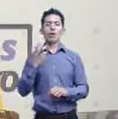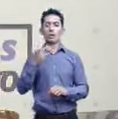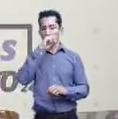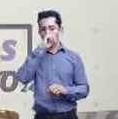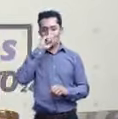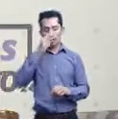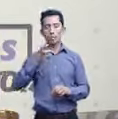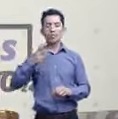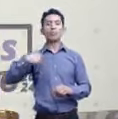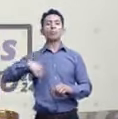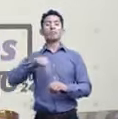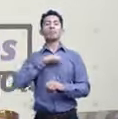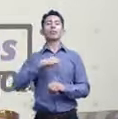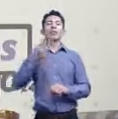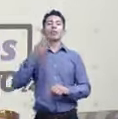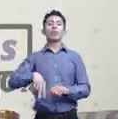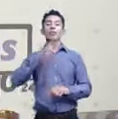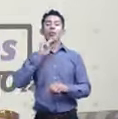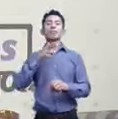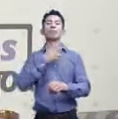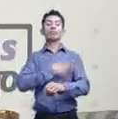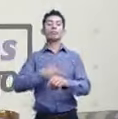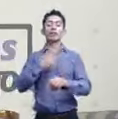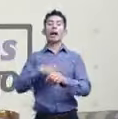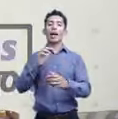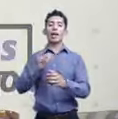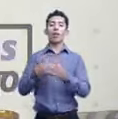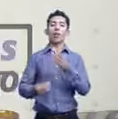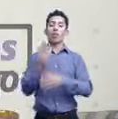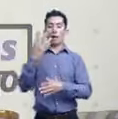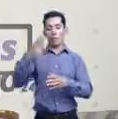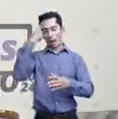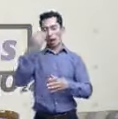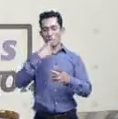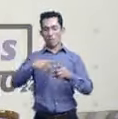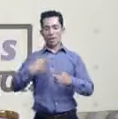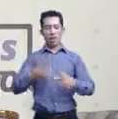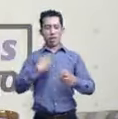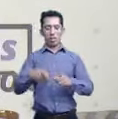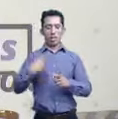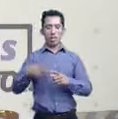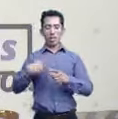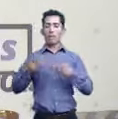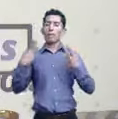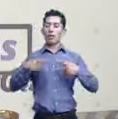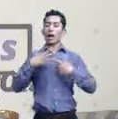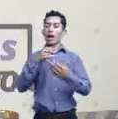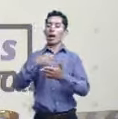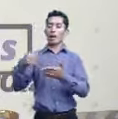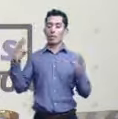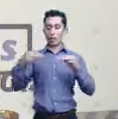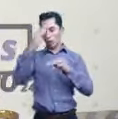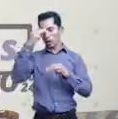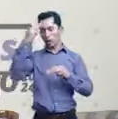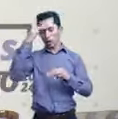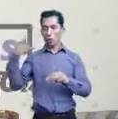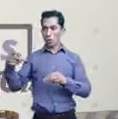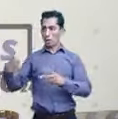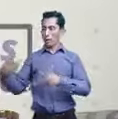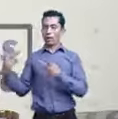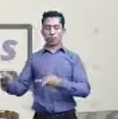Y por ello nosotros nos preocupamos por la gestión de la creación de la central de abastos, donde nuestros campesinos agricultores mixquiahualenses podrán vender directamente